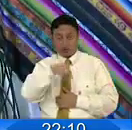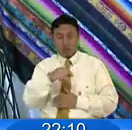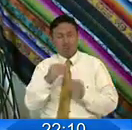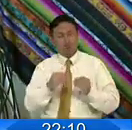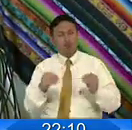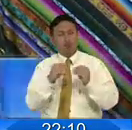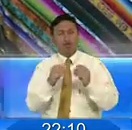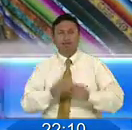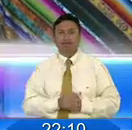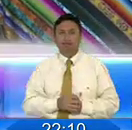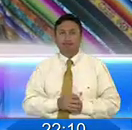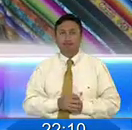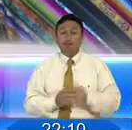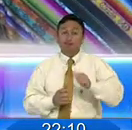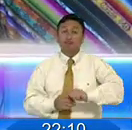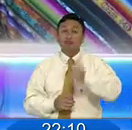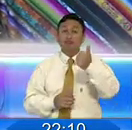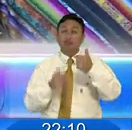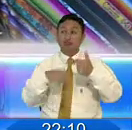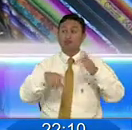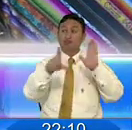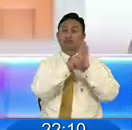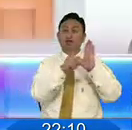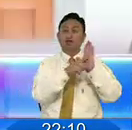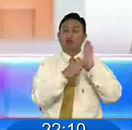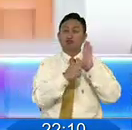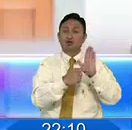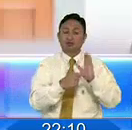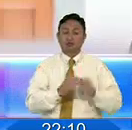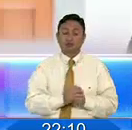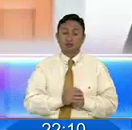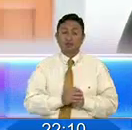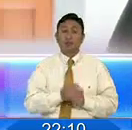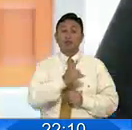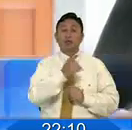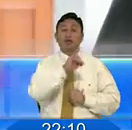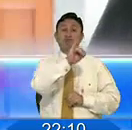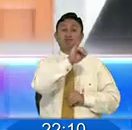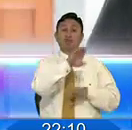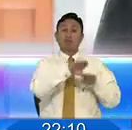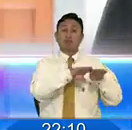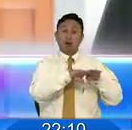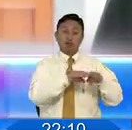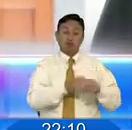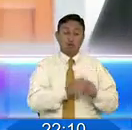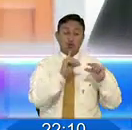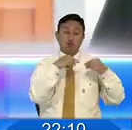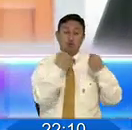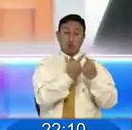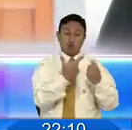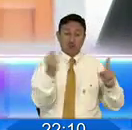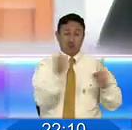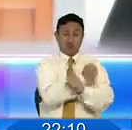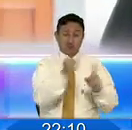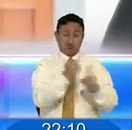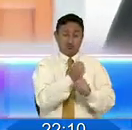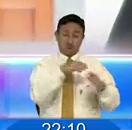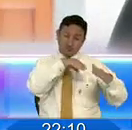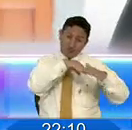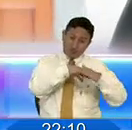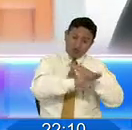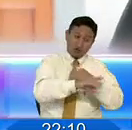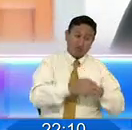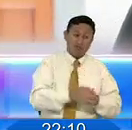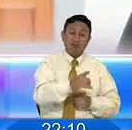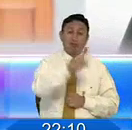en otros casos primará lo que establece la ley. En el caso de la gobernación de Imbabura, un grupo vandálico atacó la gobernación,